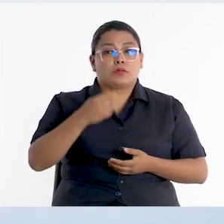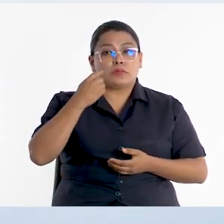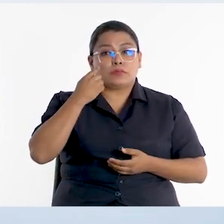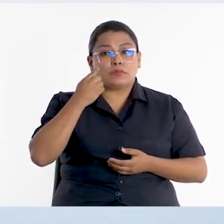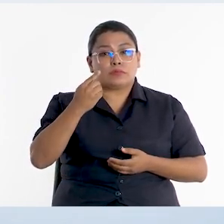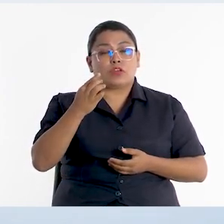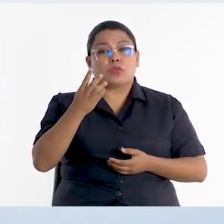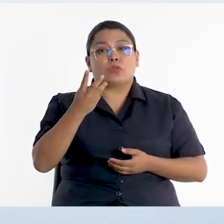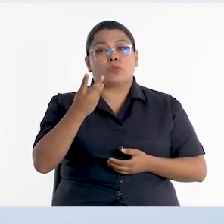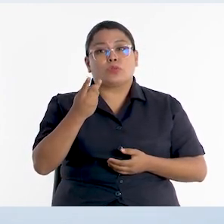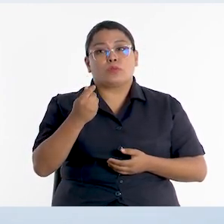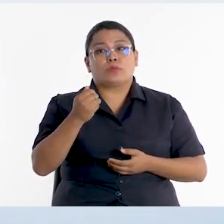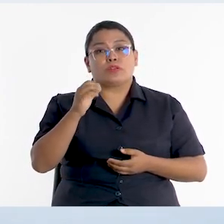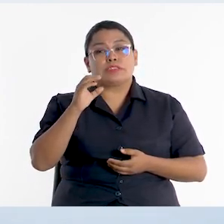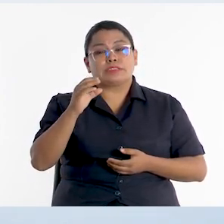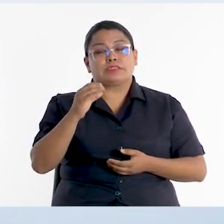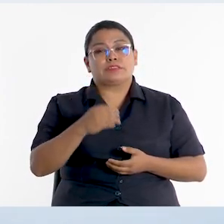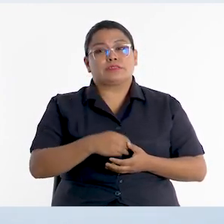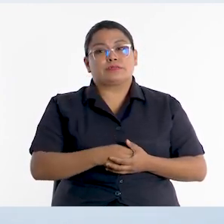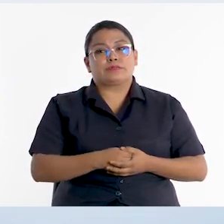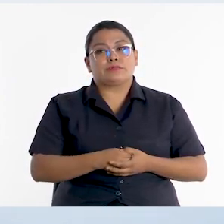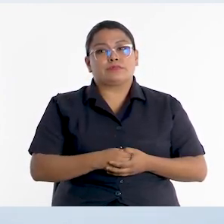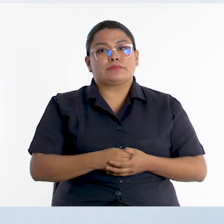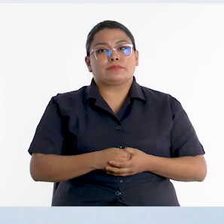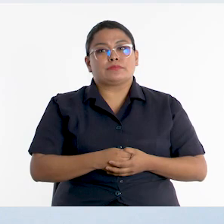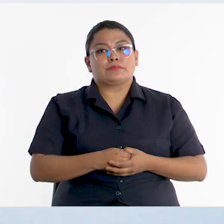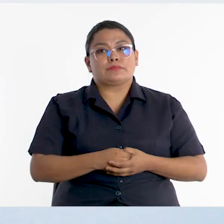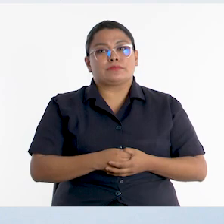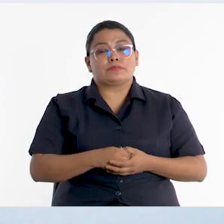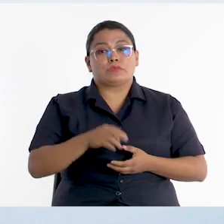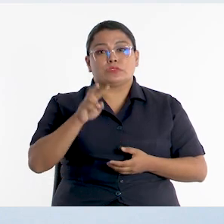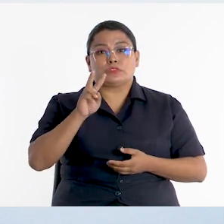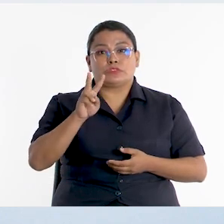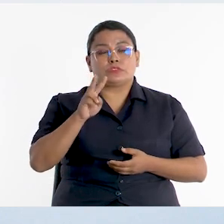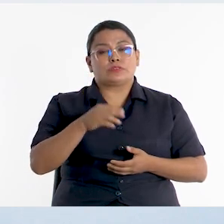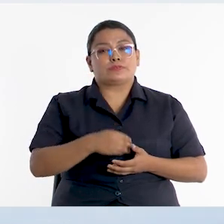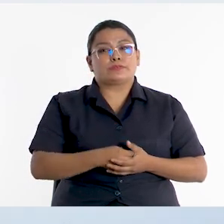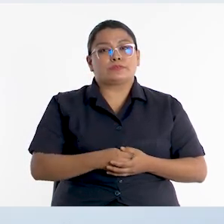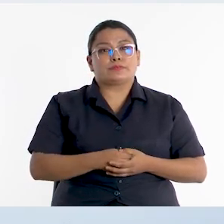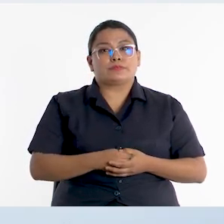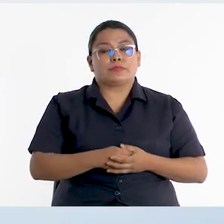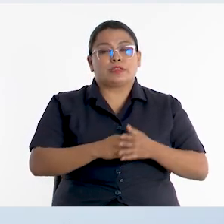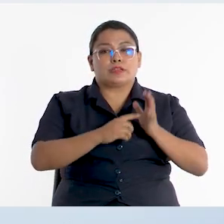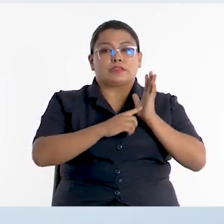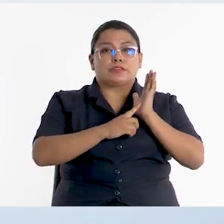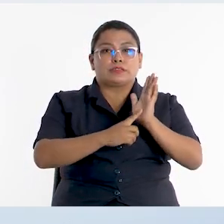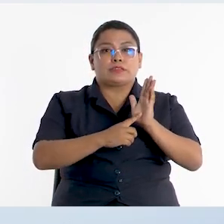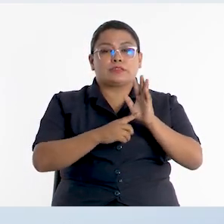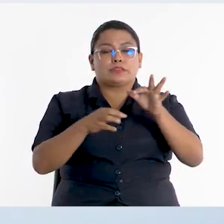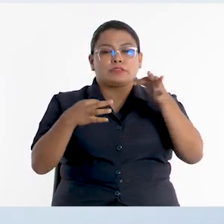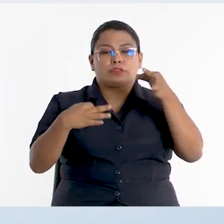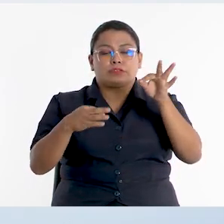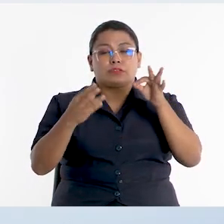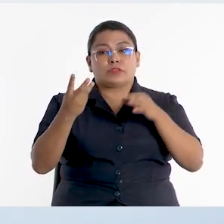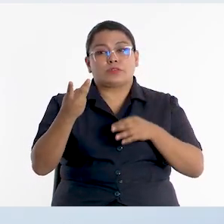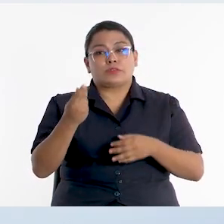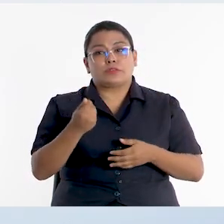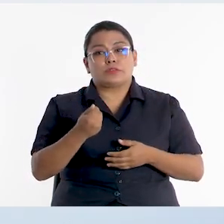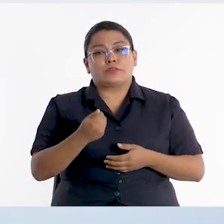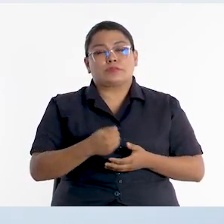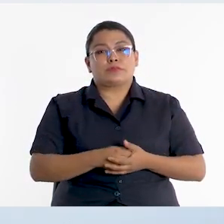Ahora identificamos la cantidad de centenas. Son 2. Las represento con tarjetas